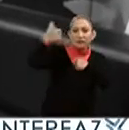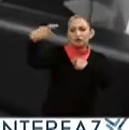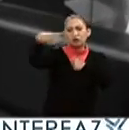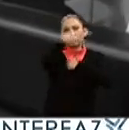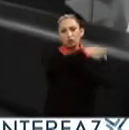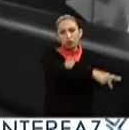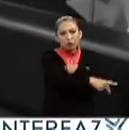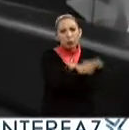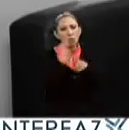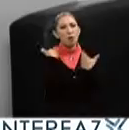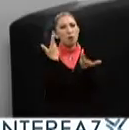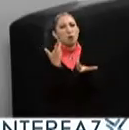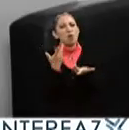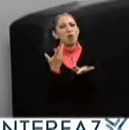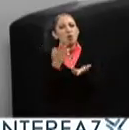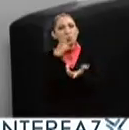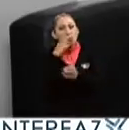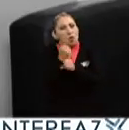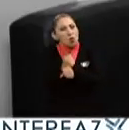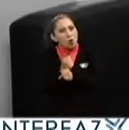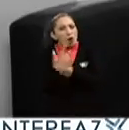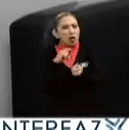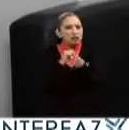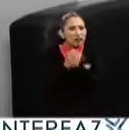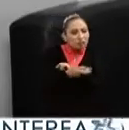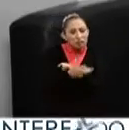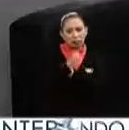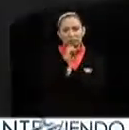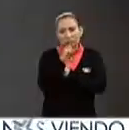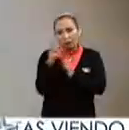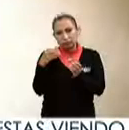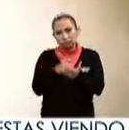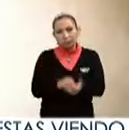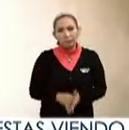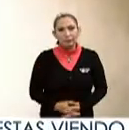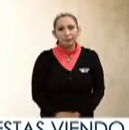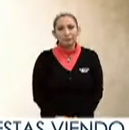o identidades nacionales, de traducción también un poco.